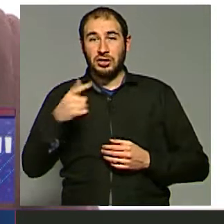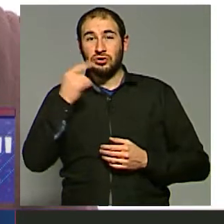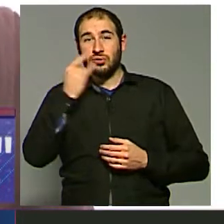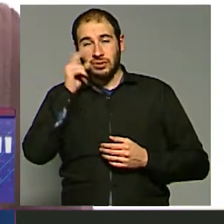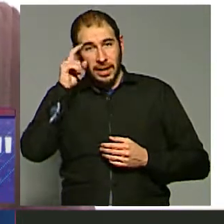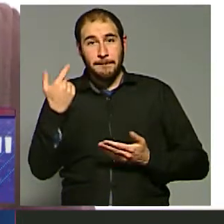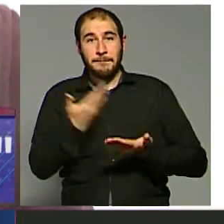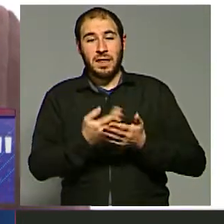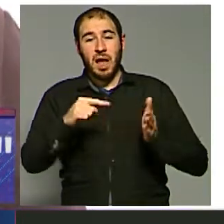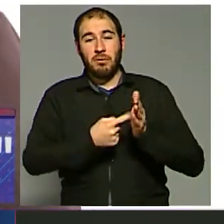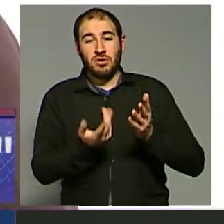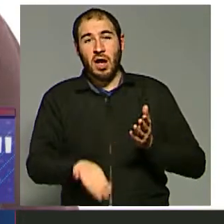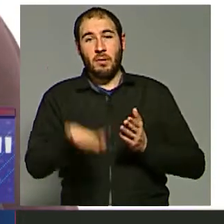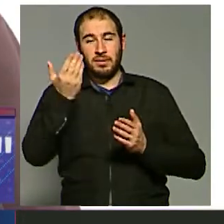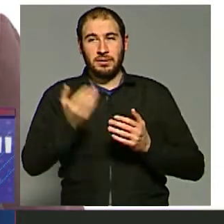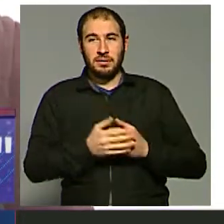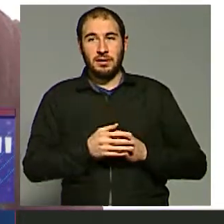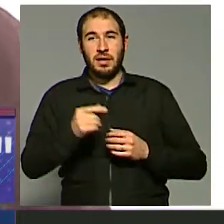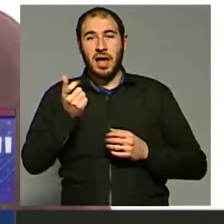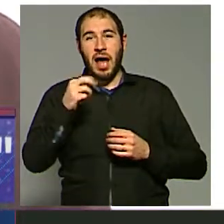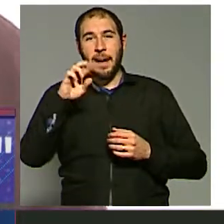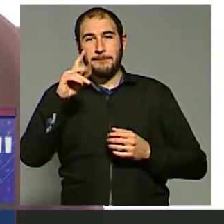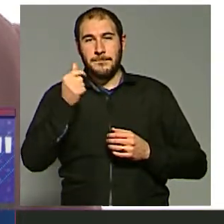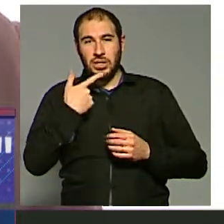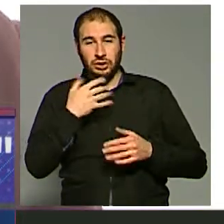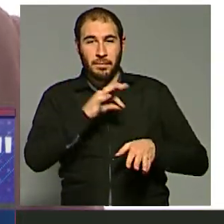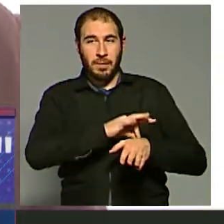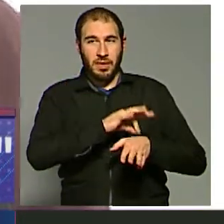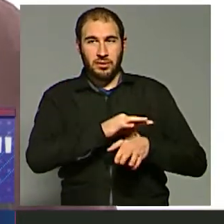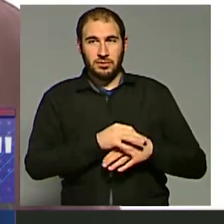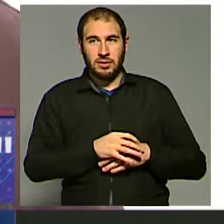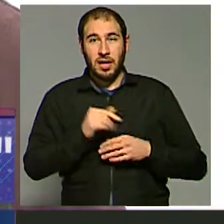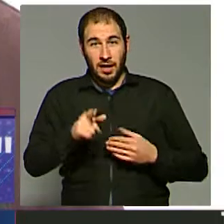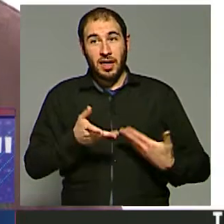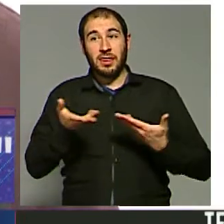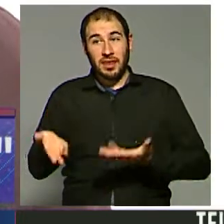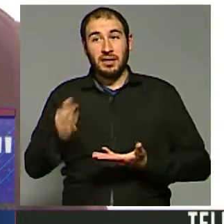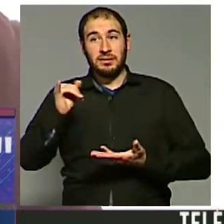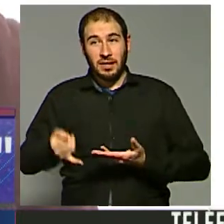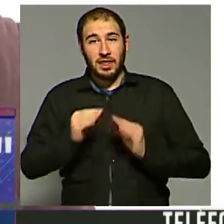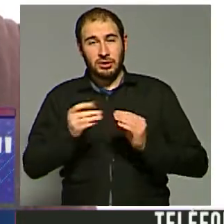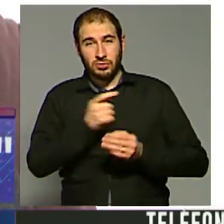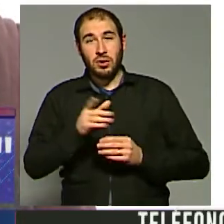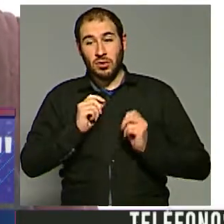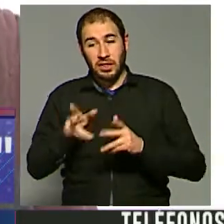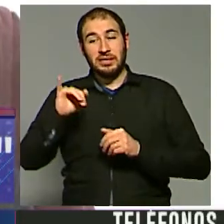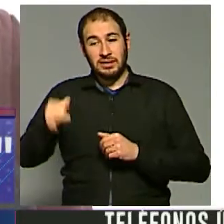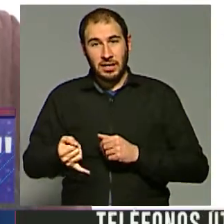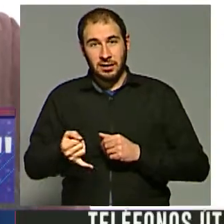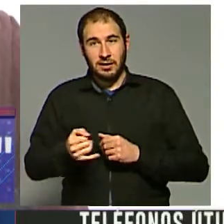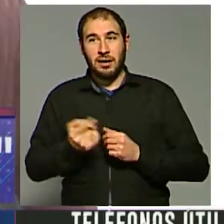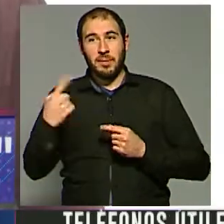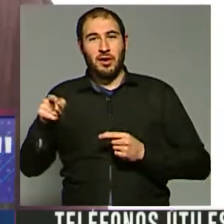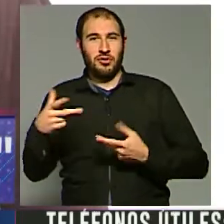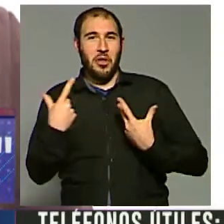quien pidió la cláusula gatillo, la que tiene AMPROS, la que tienen los médicos. Se le concedió eso en paritaria, se le dijo que sí y aún así